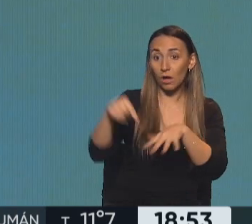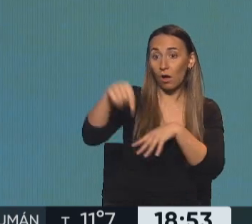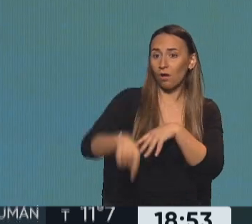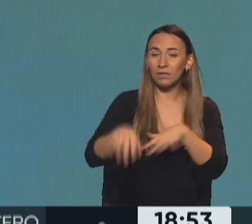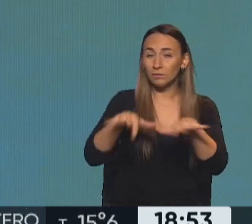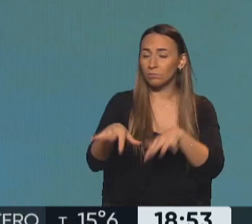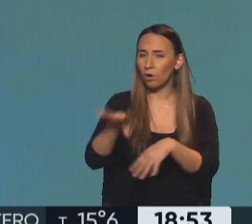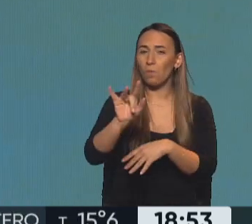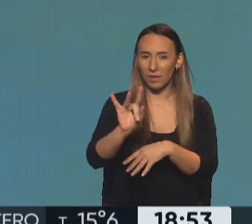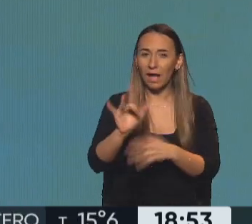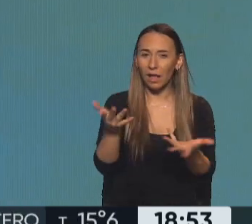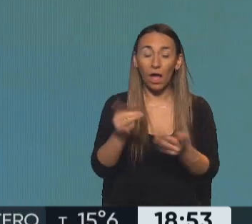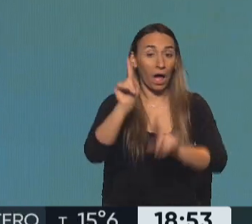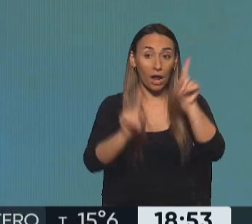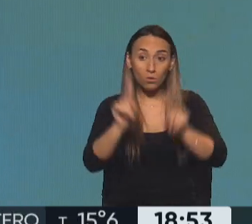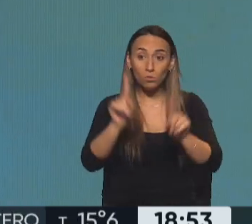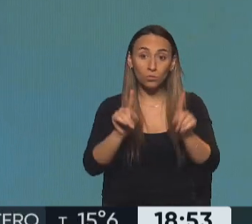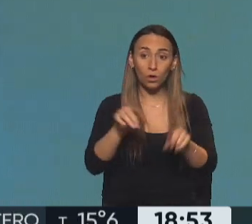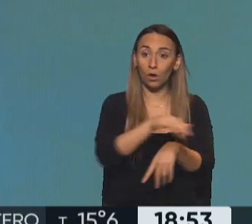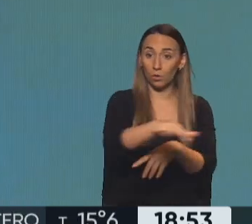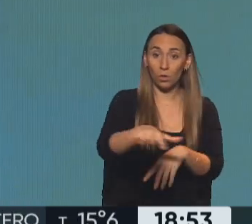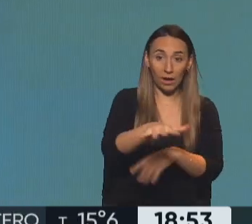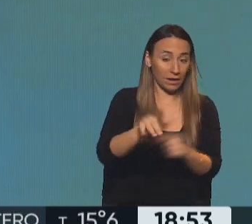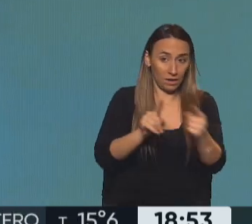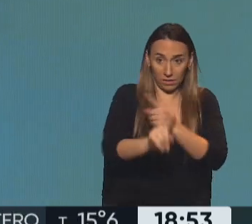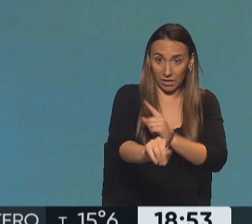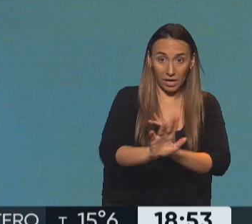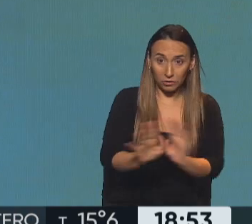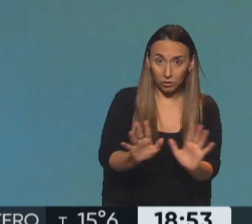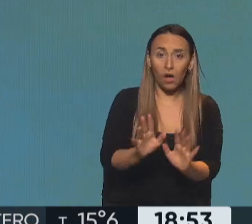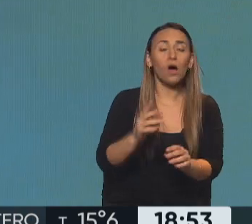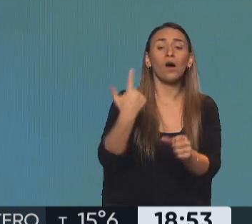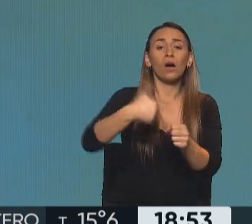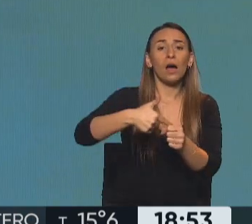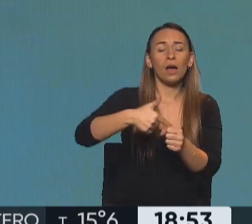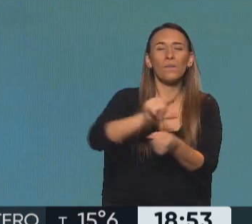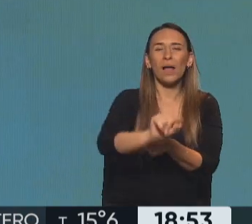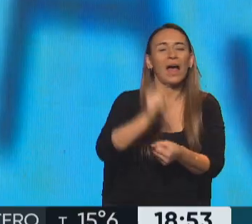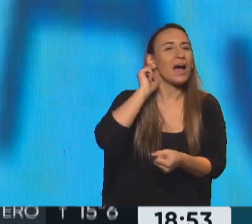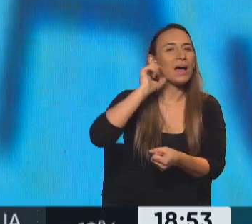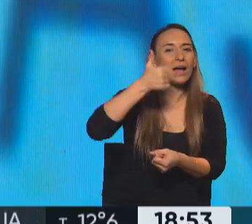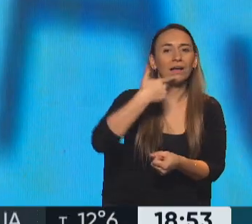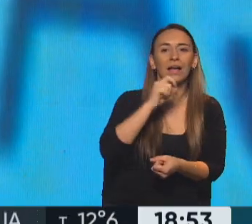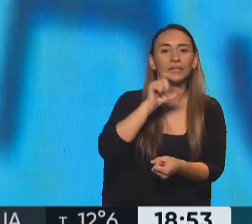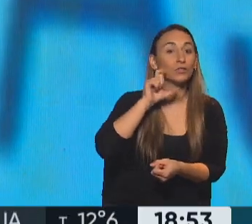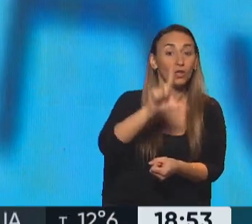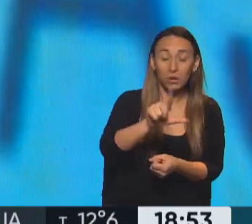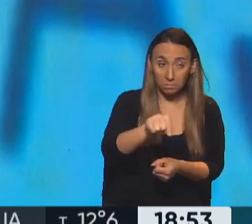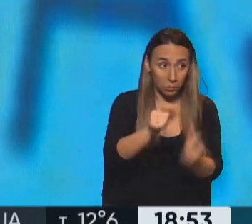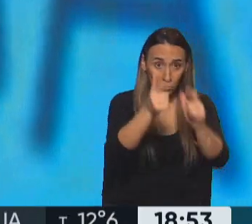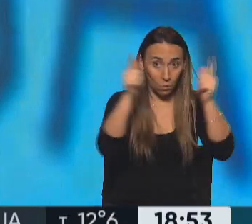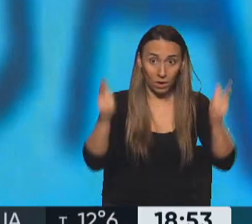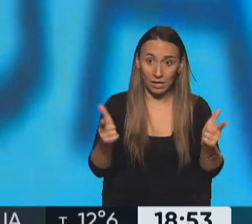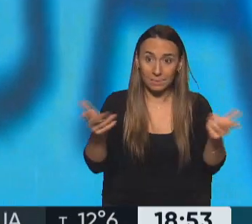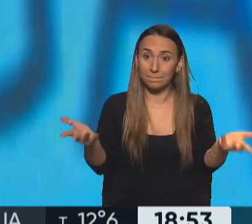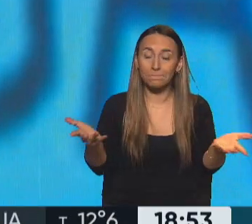más la situación porque en algunos lugares ya directamente no se consigue. Nazarena Lomagno con este tema. ¿Cómo estás? Felicitas. Bienvenida. Y hay